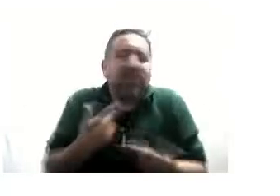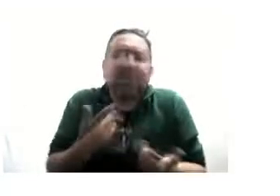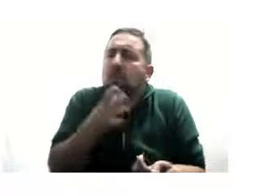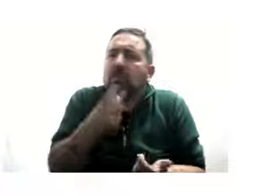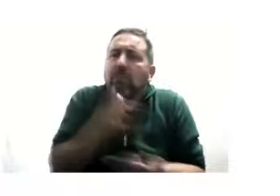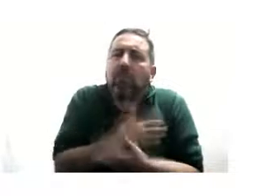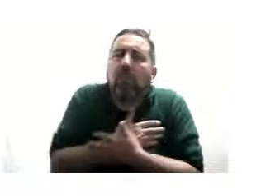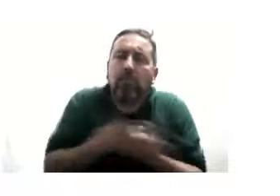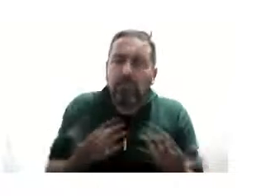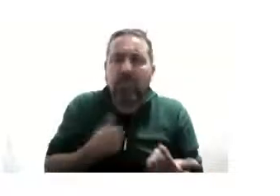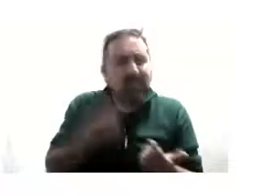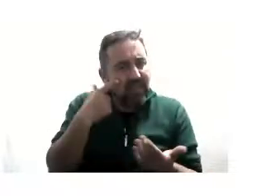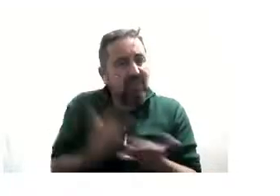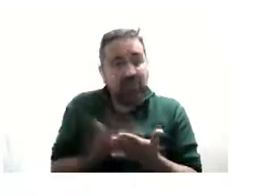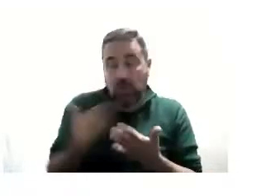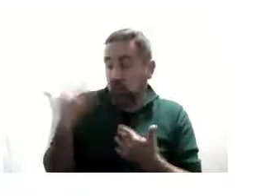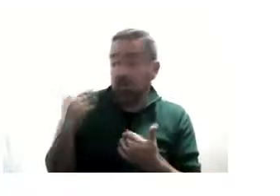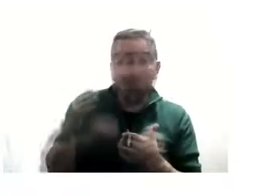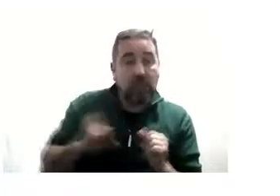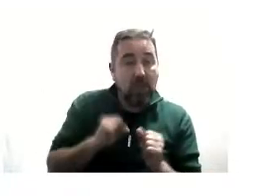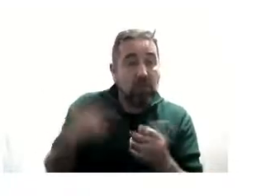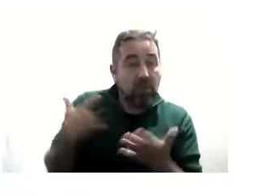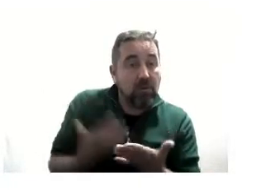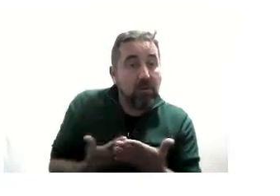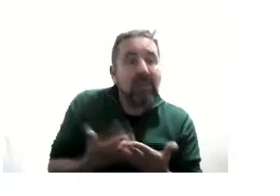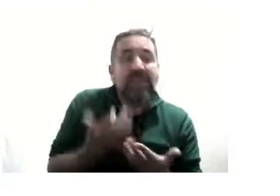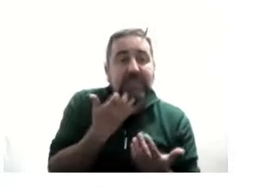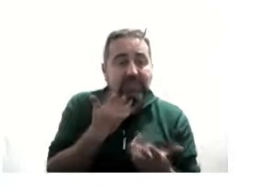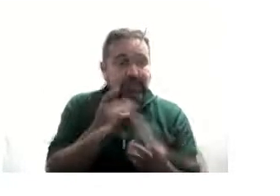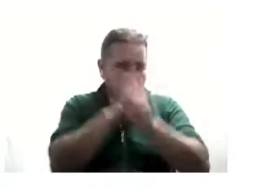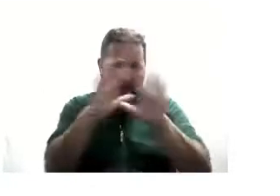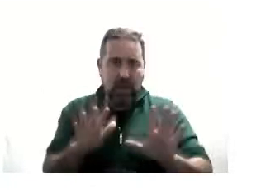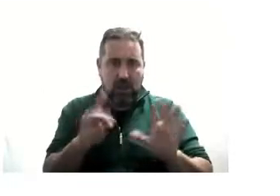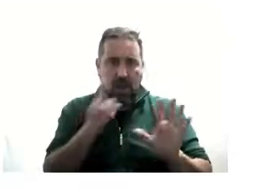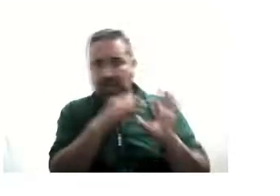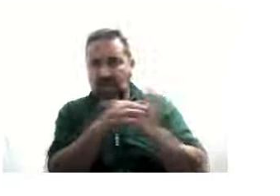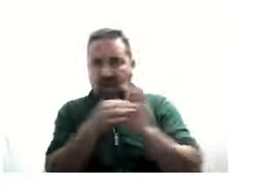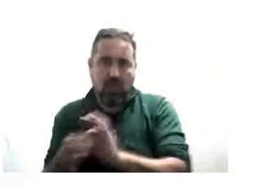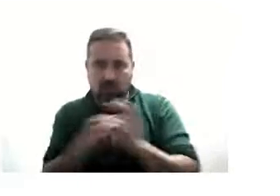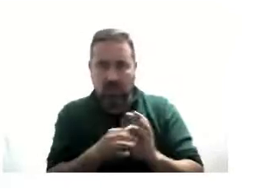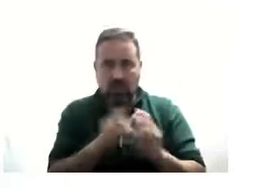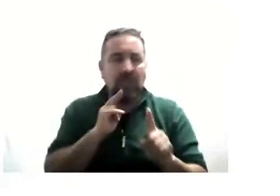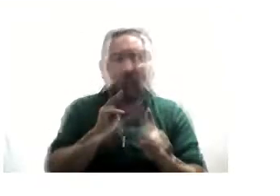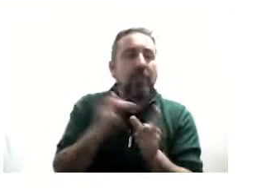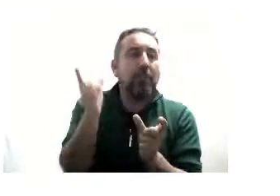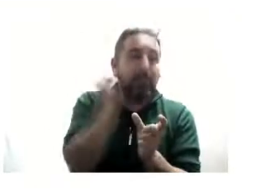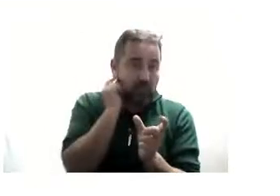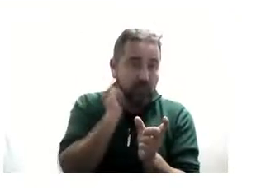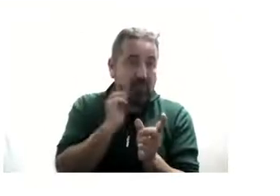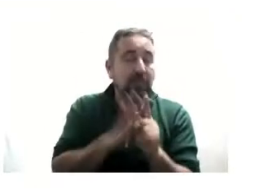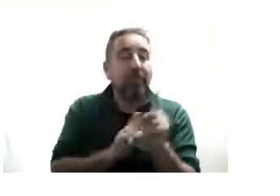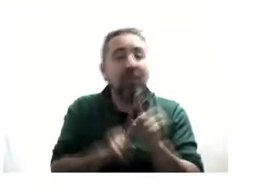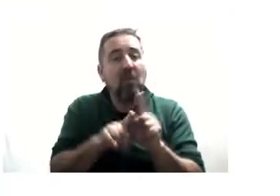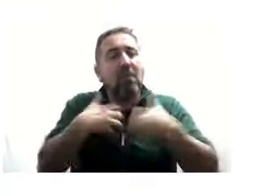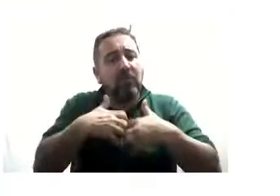ha tratado de ver en los últimos años es si tenemos tan claro que hay una relación entre pérdida de audición y deterioro cognitivo, si